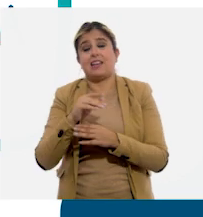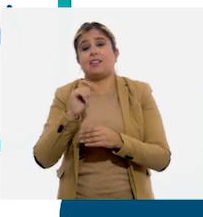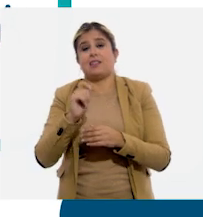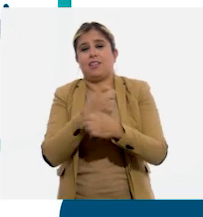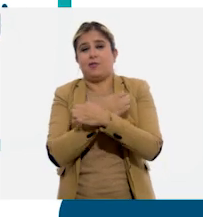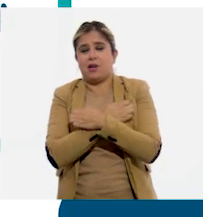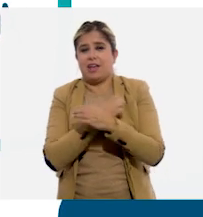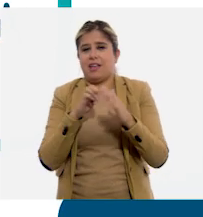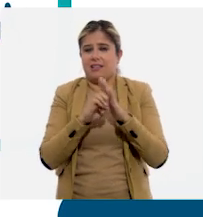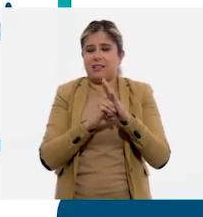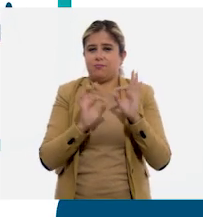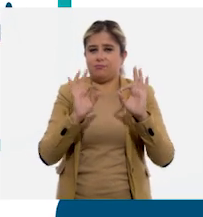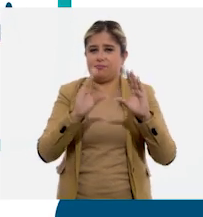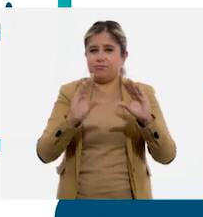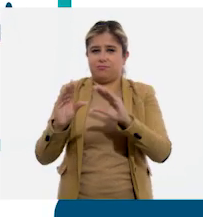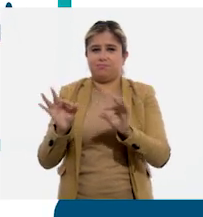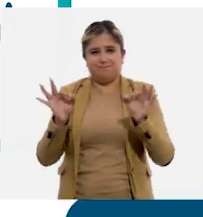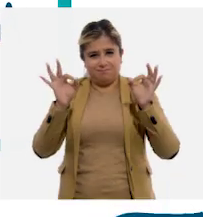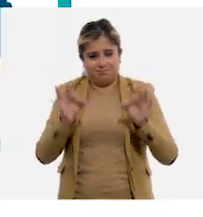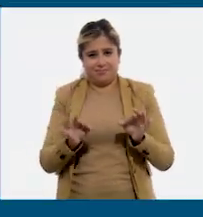ética.